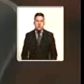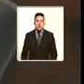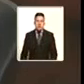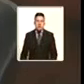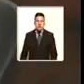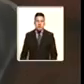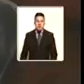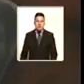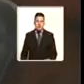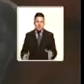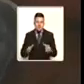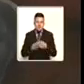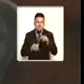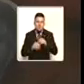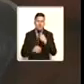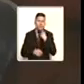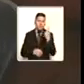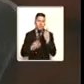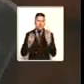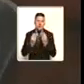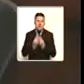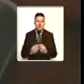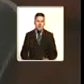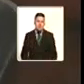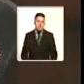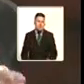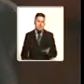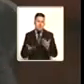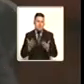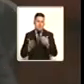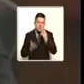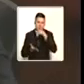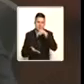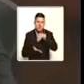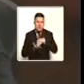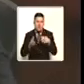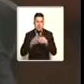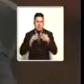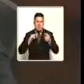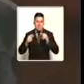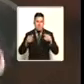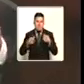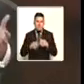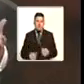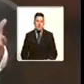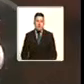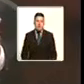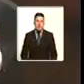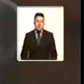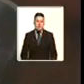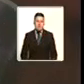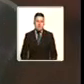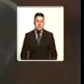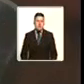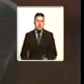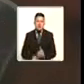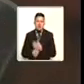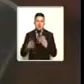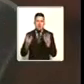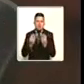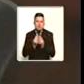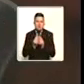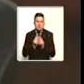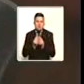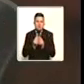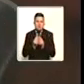El tema de prevención, aquí no se ha hablado mucho de eso, quizás porque no sea el tema central del debate. Pero ¿dónde está la política de prevención? Porque aquí